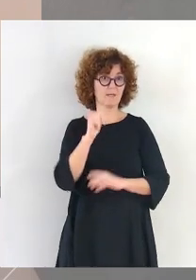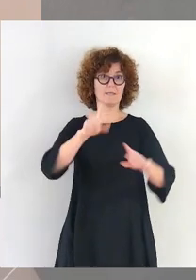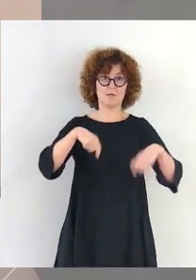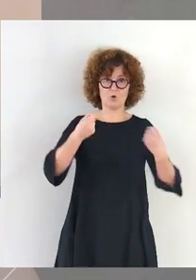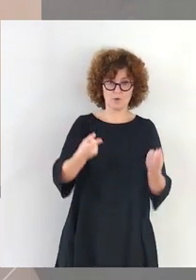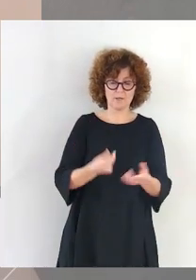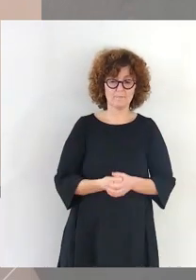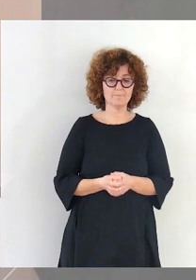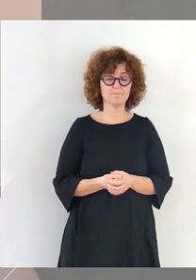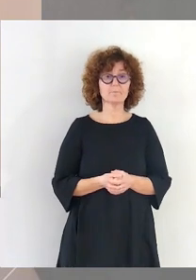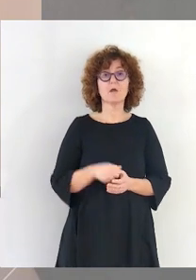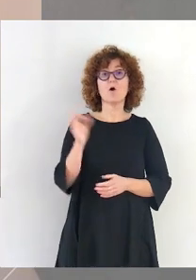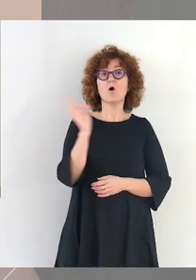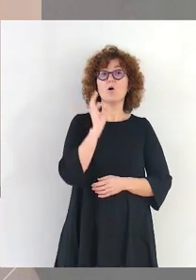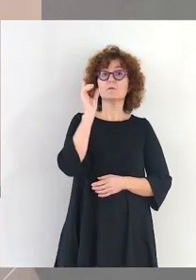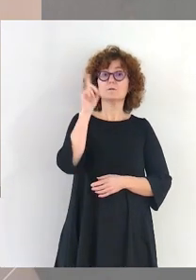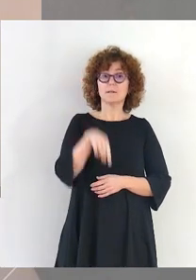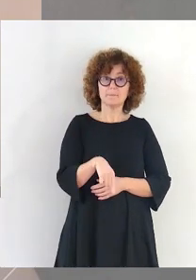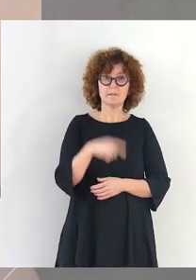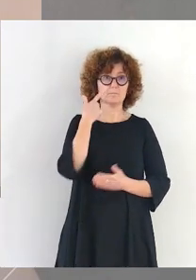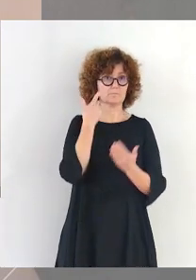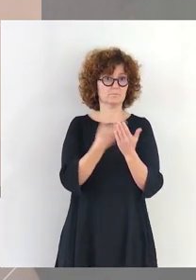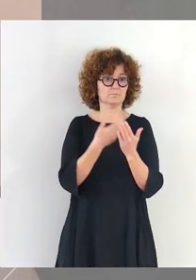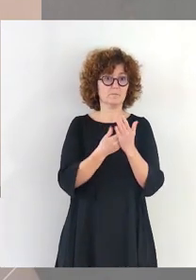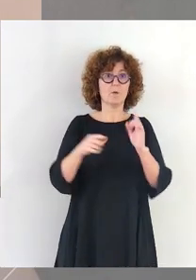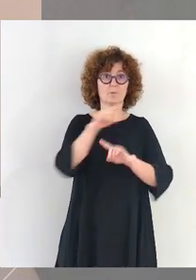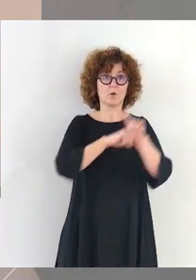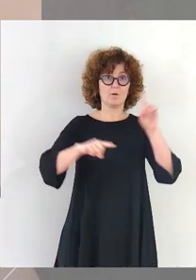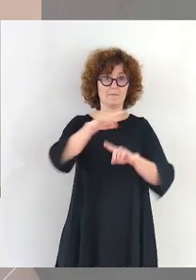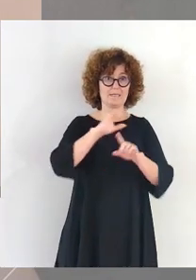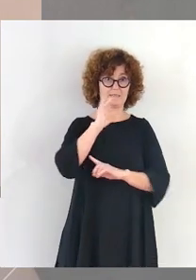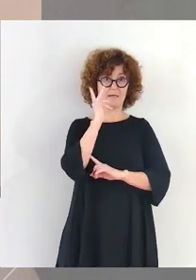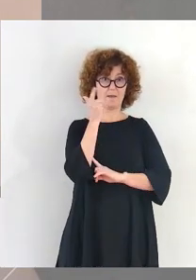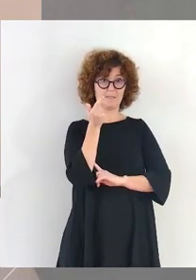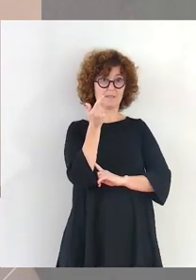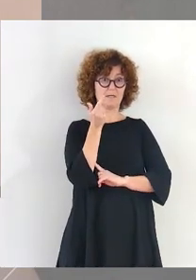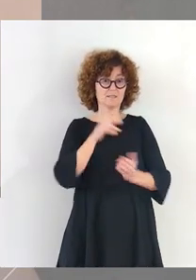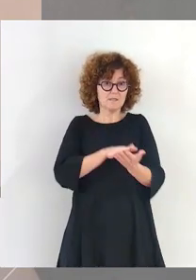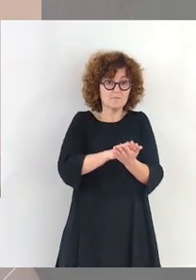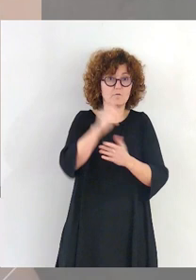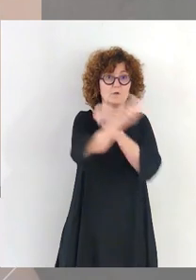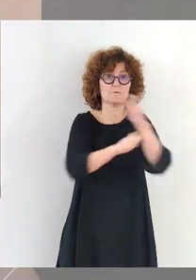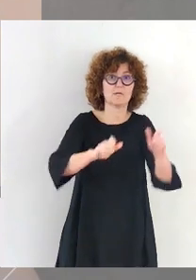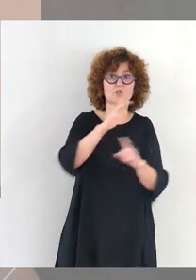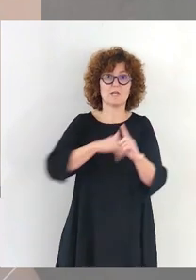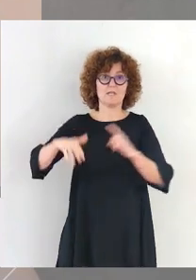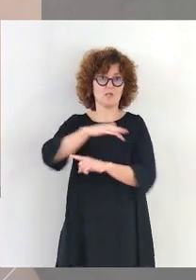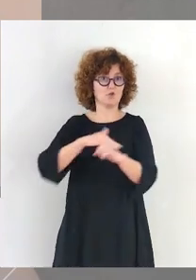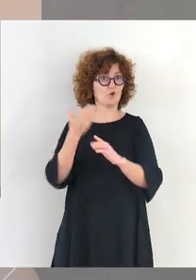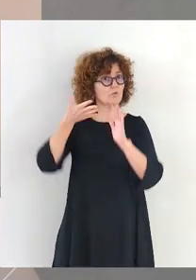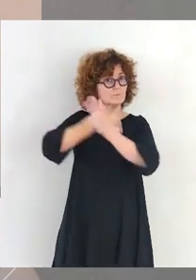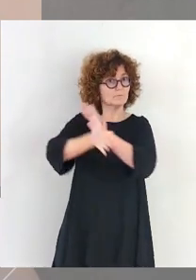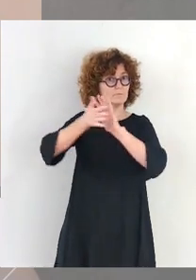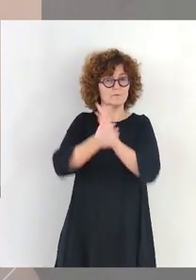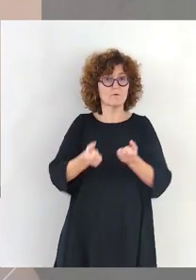ecológica o bien mostrando la repercusión que las problemáticas ambientales tienen en las personas y en el entorno aportando